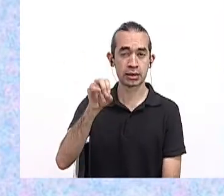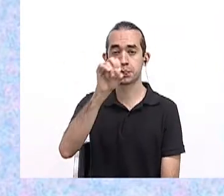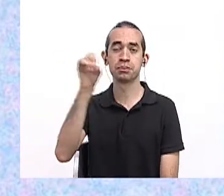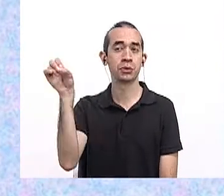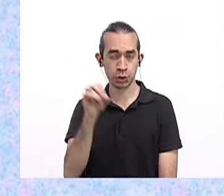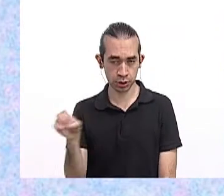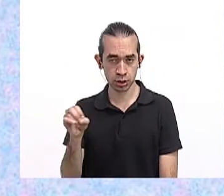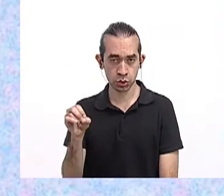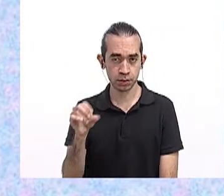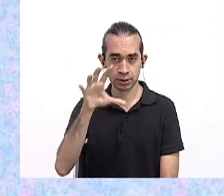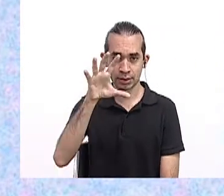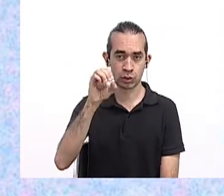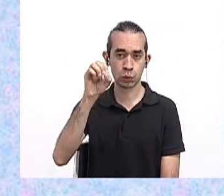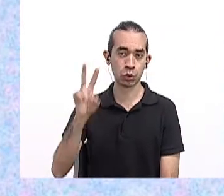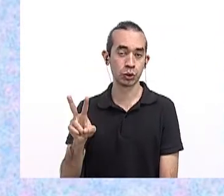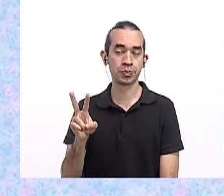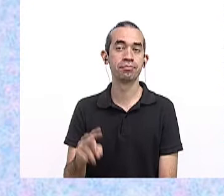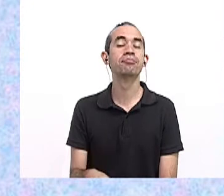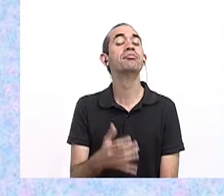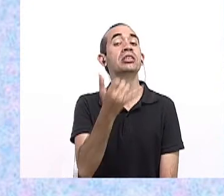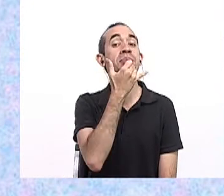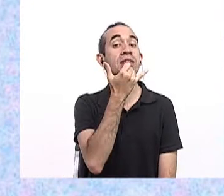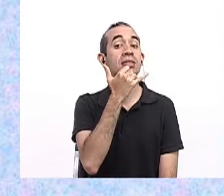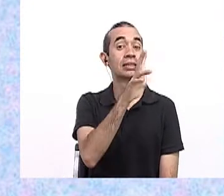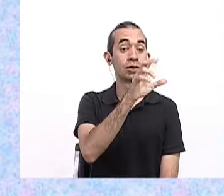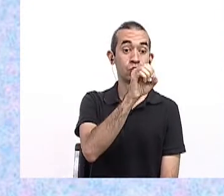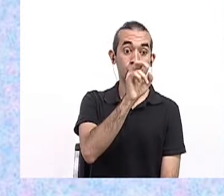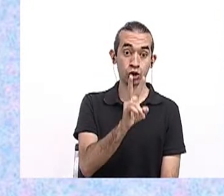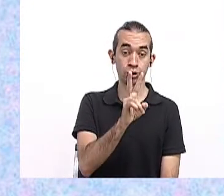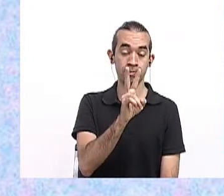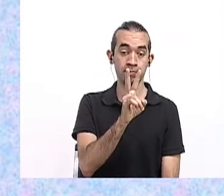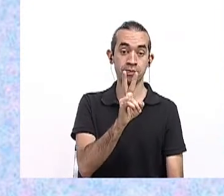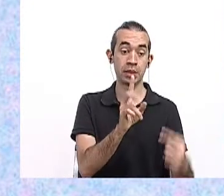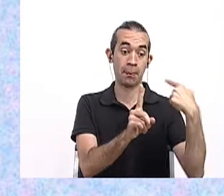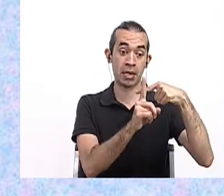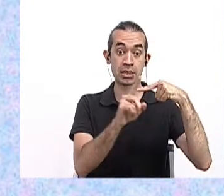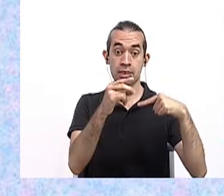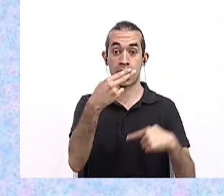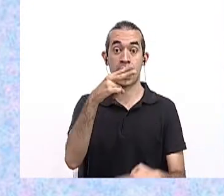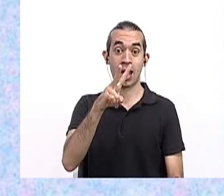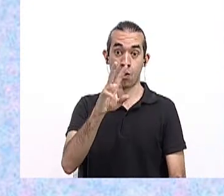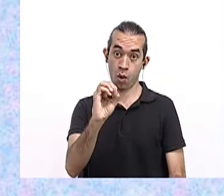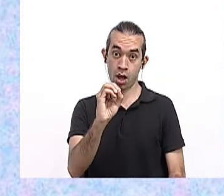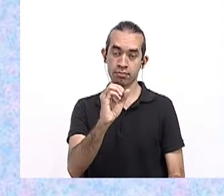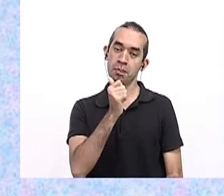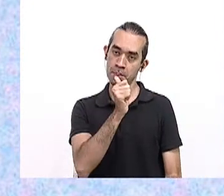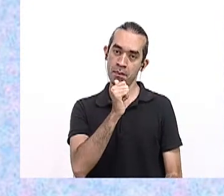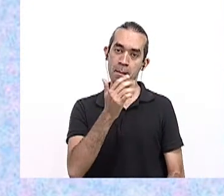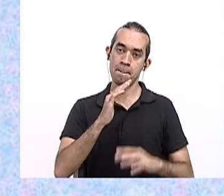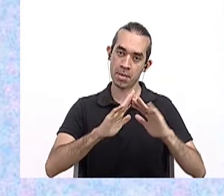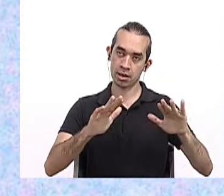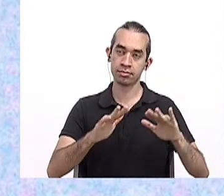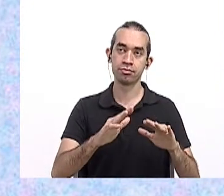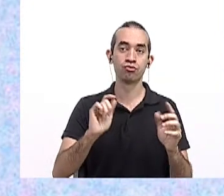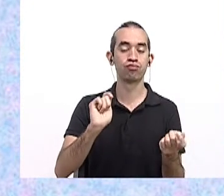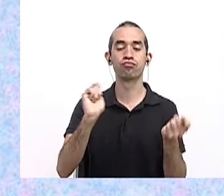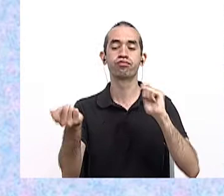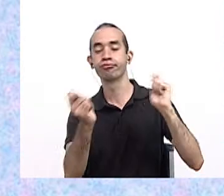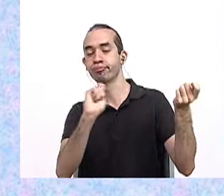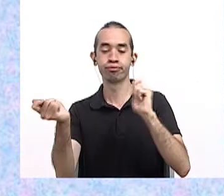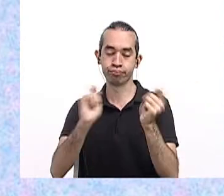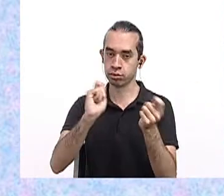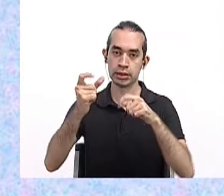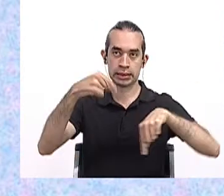de este gas resulta que cuando el dióxido de carbono se combina con el agua de mar ocurre una serie de reacciones químicas que